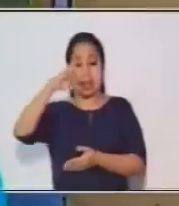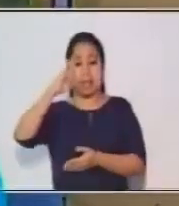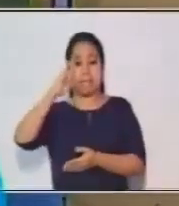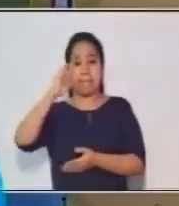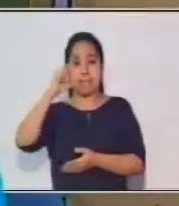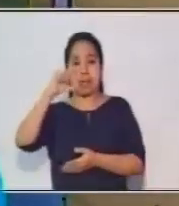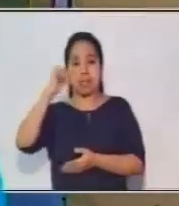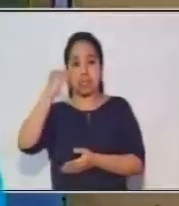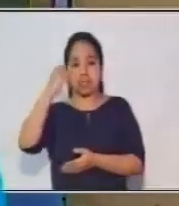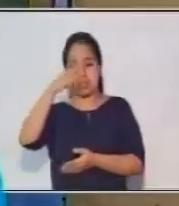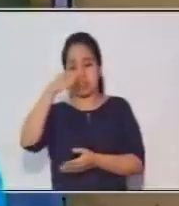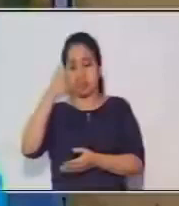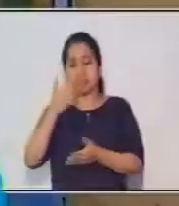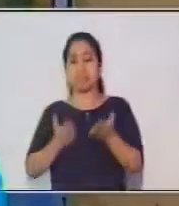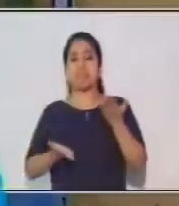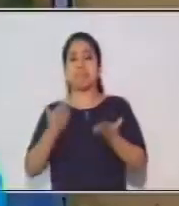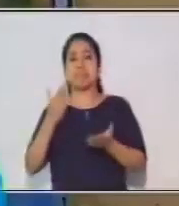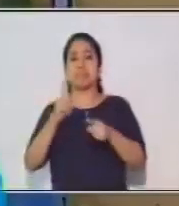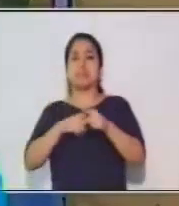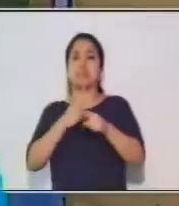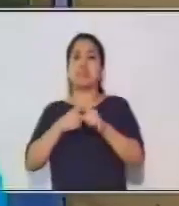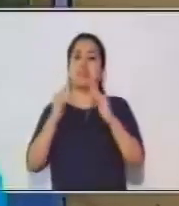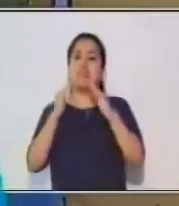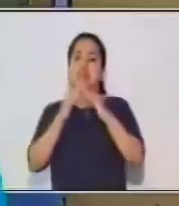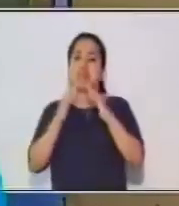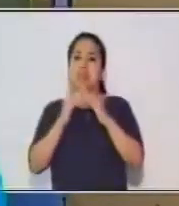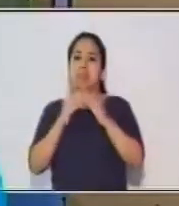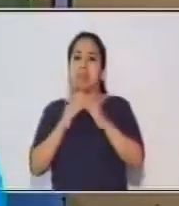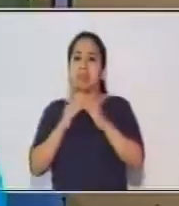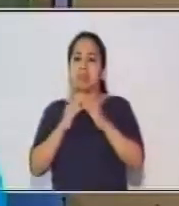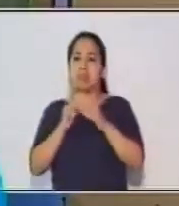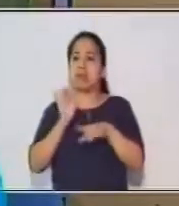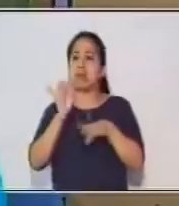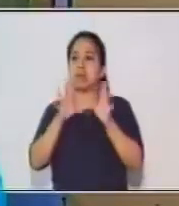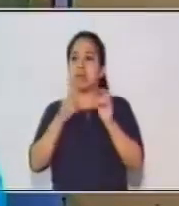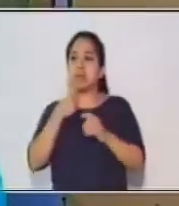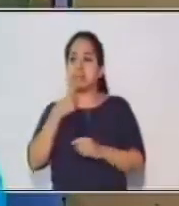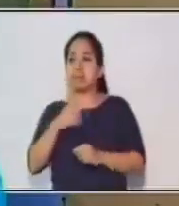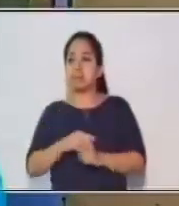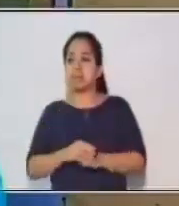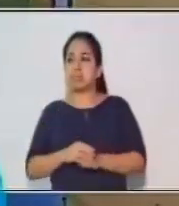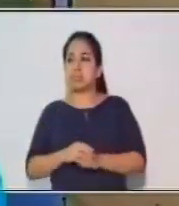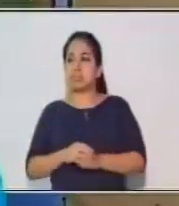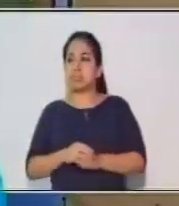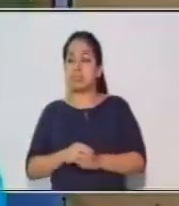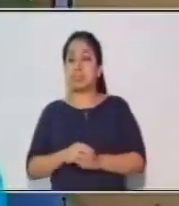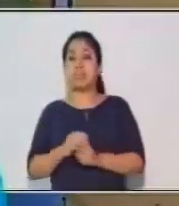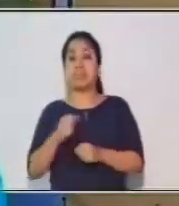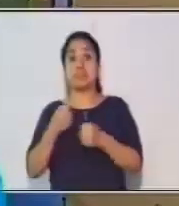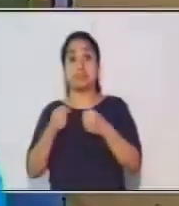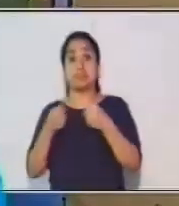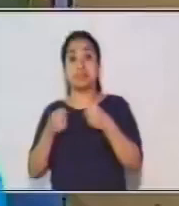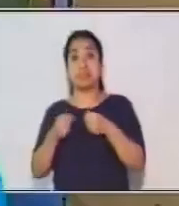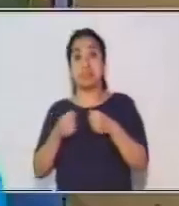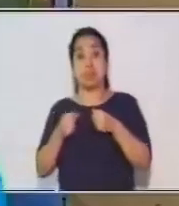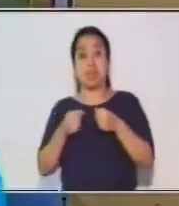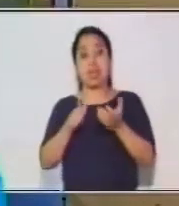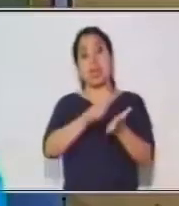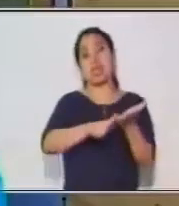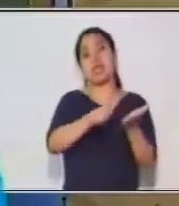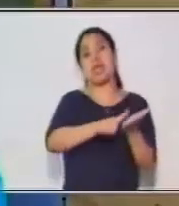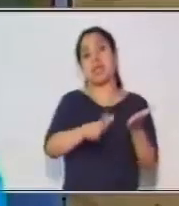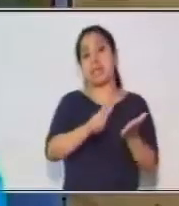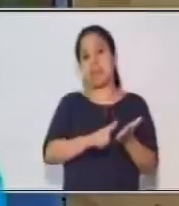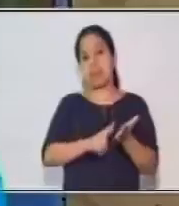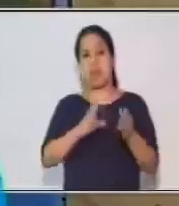Quizás cuando estás en casa y alguien te dice, hay que hacer oficio, o